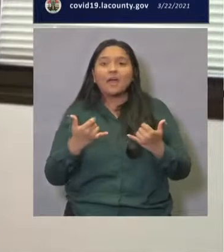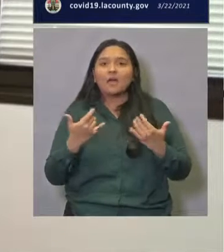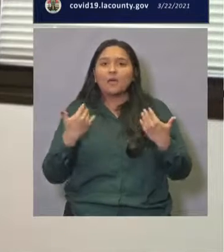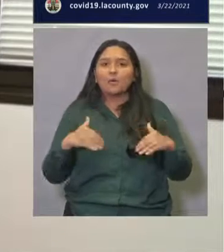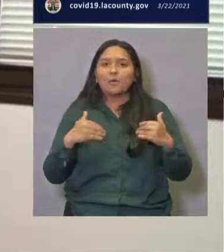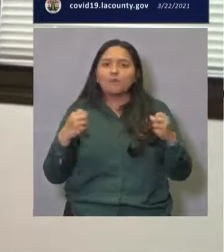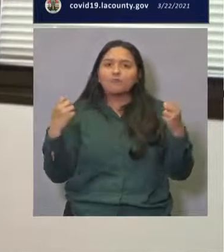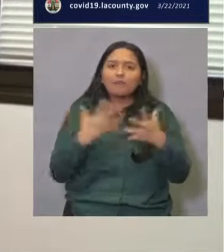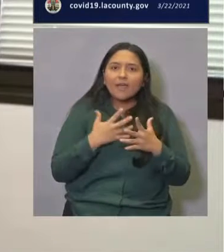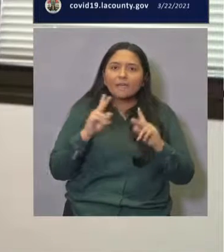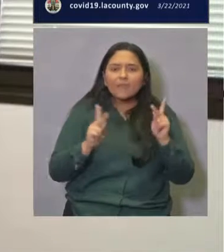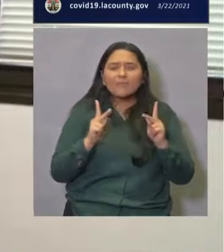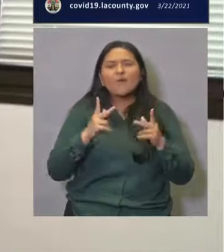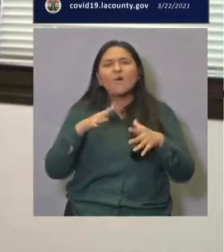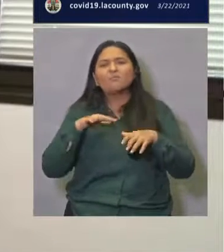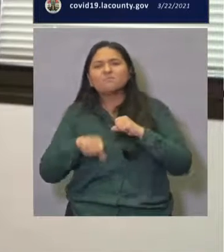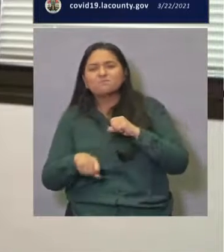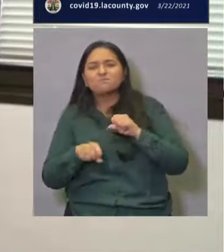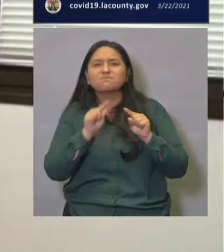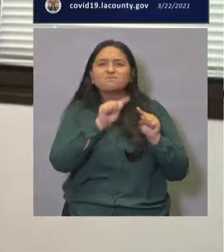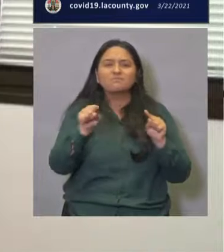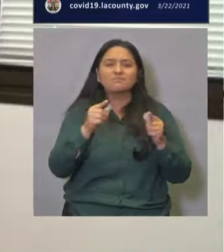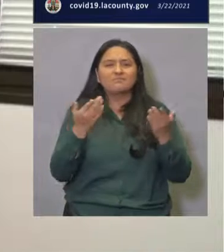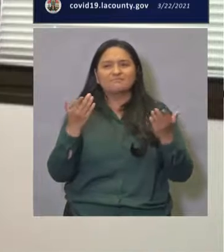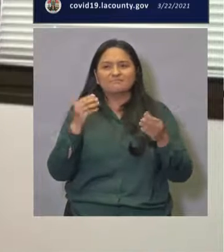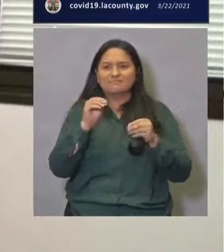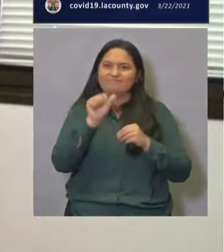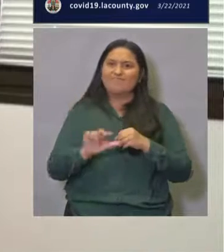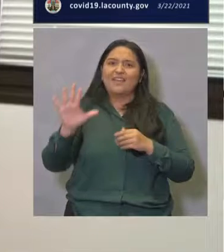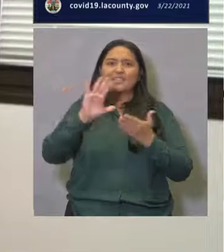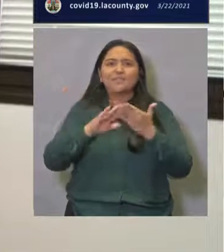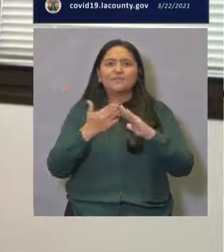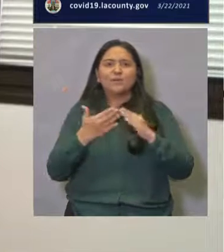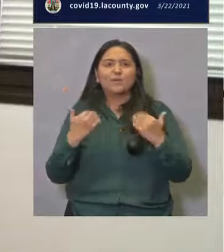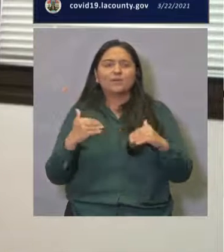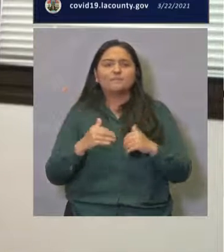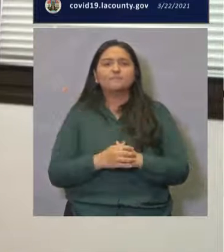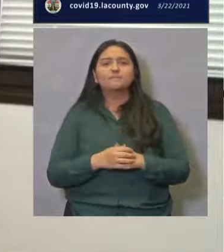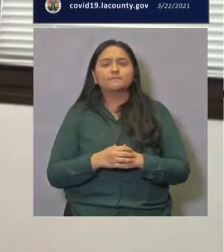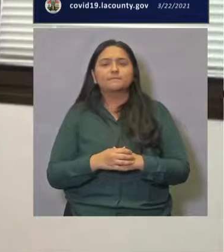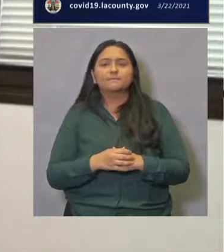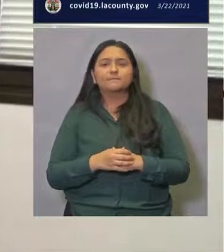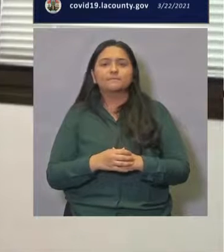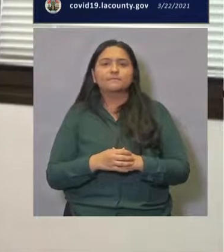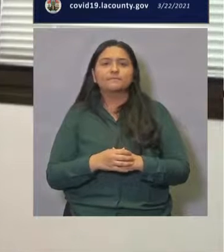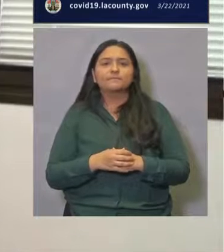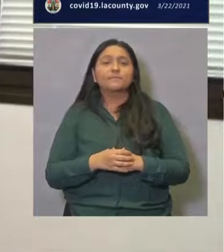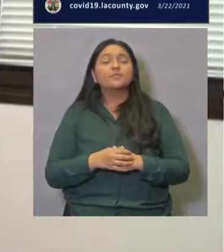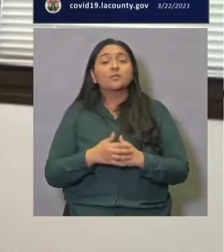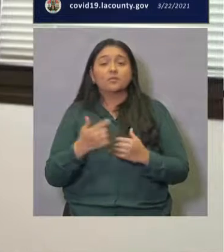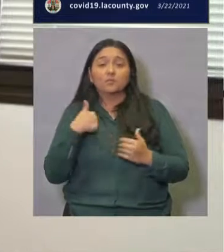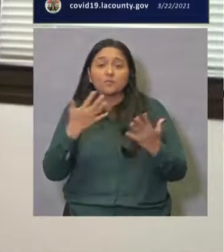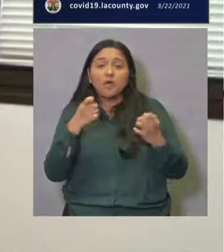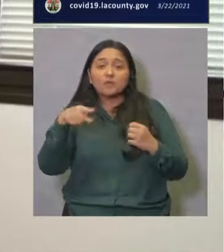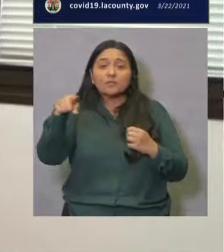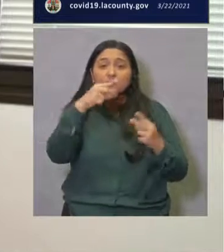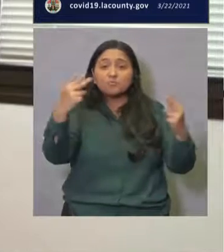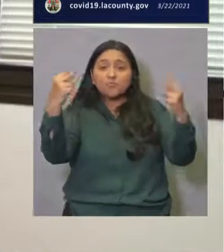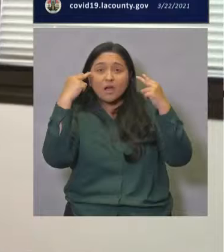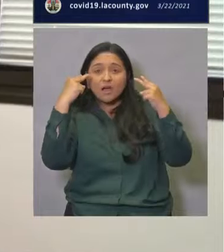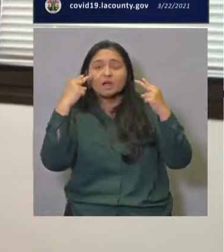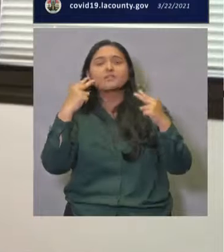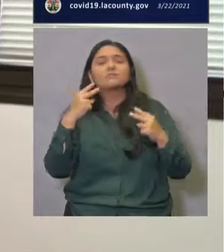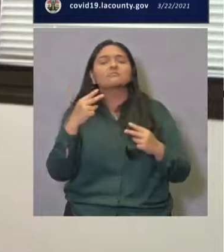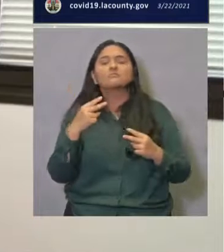francamente, agotamiento entre nuestras comunidades asiáticas. Por eso queremos que todos que nos están viendo sepan que no